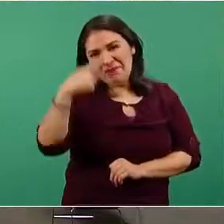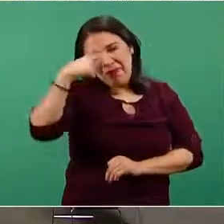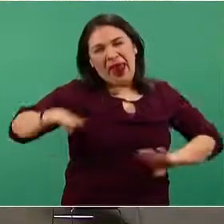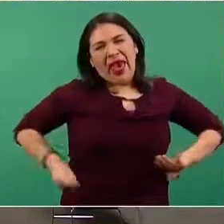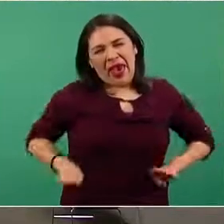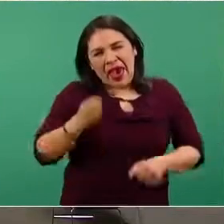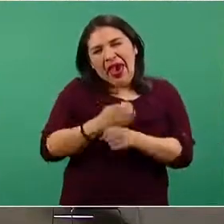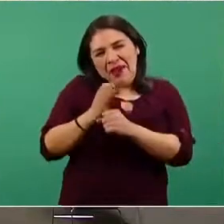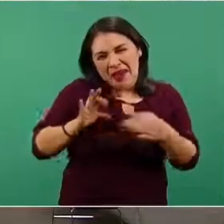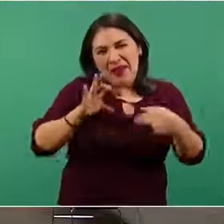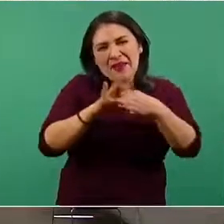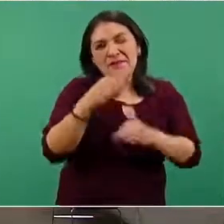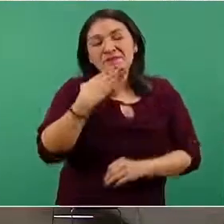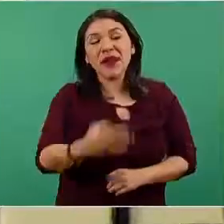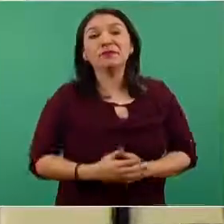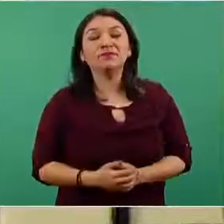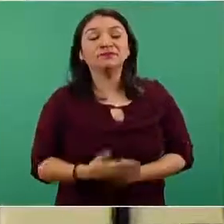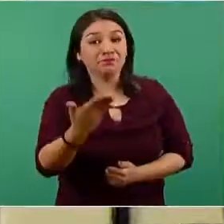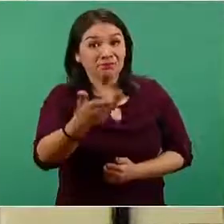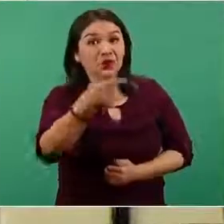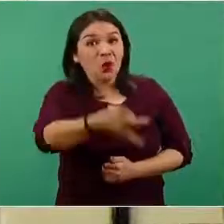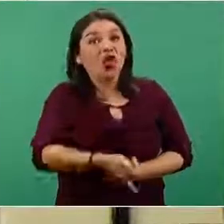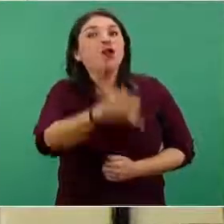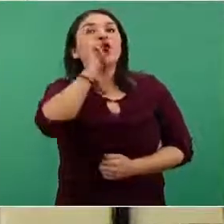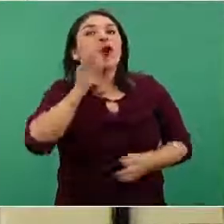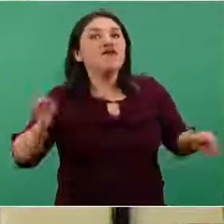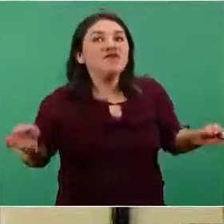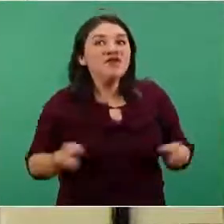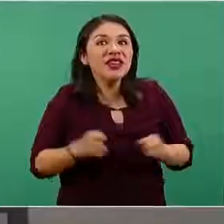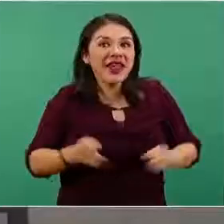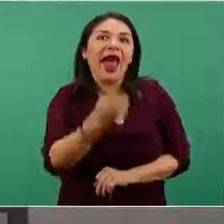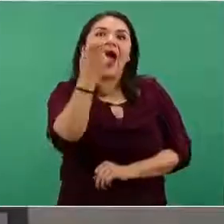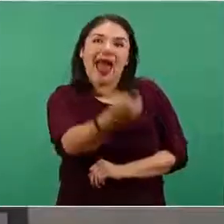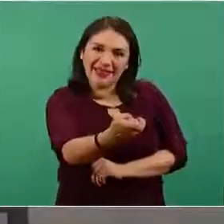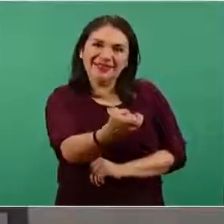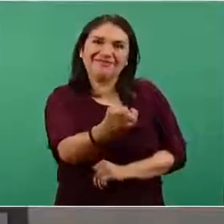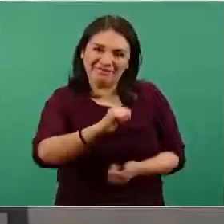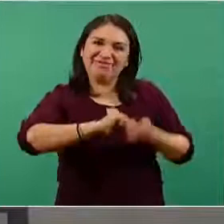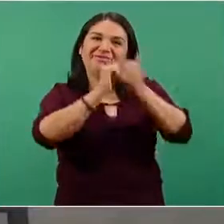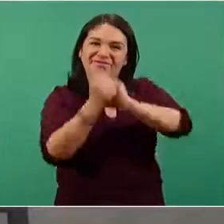casos. Ya ve, doctor, por tomarse las frías.